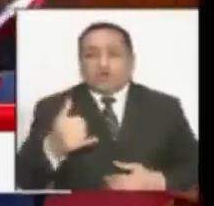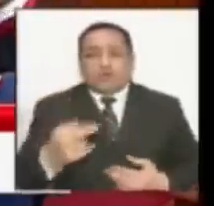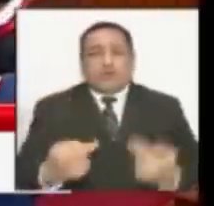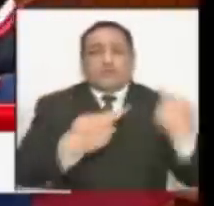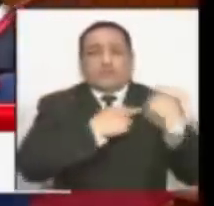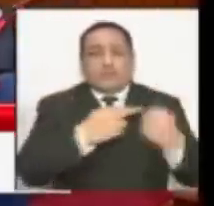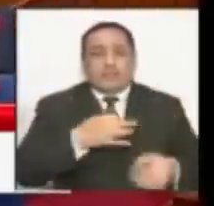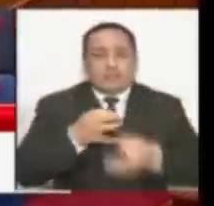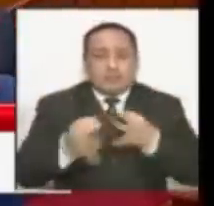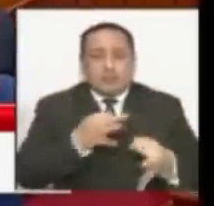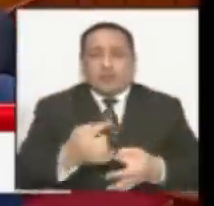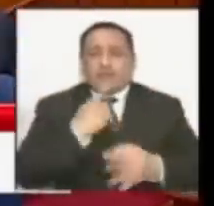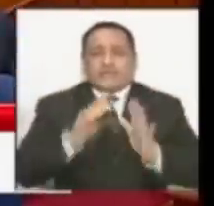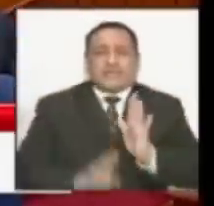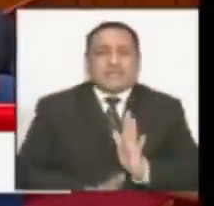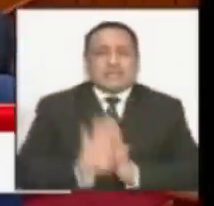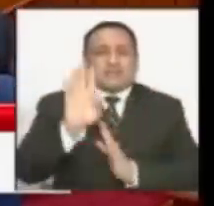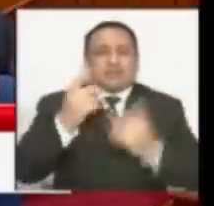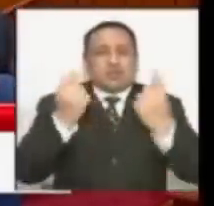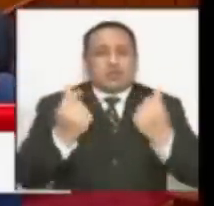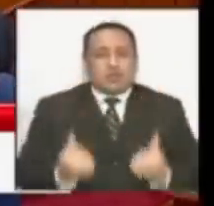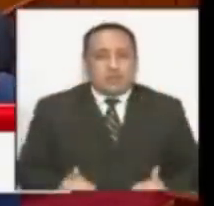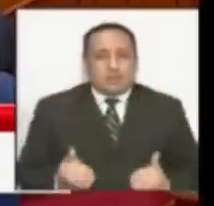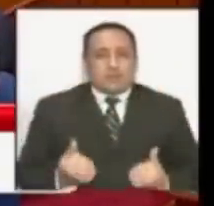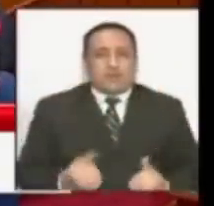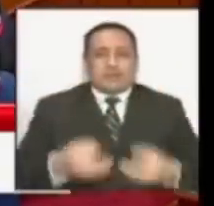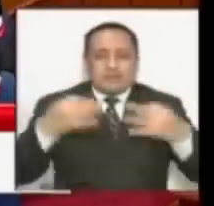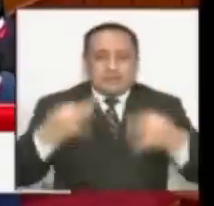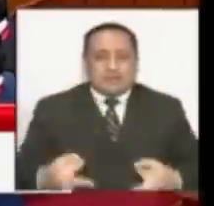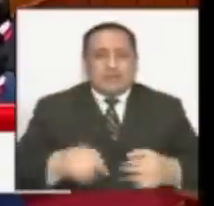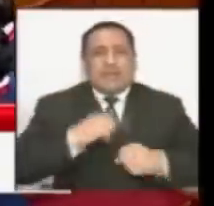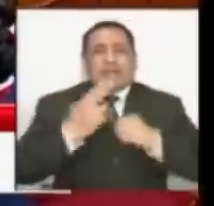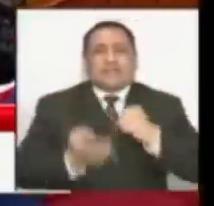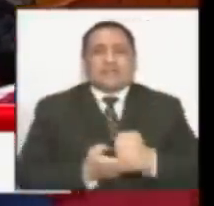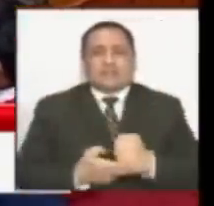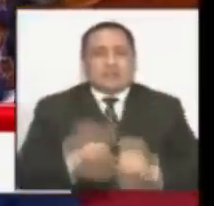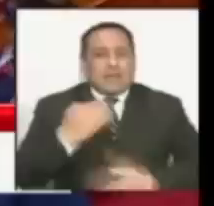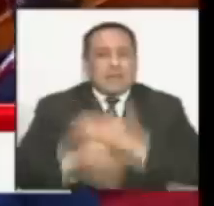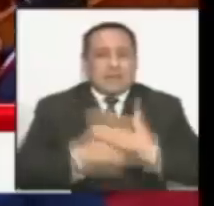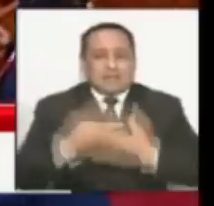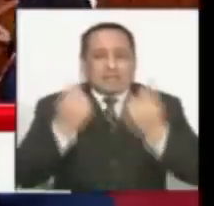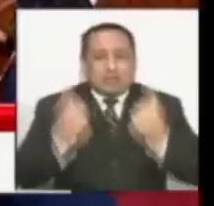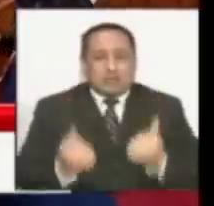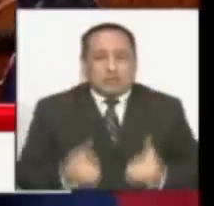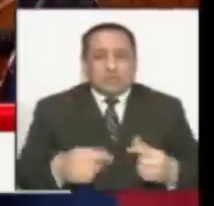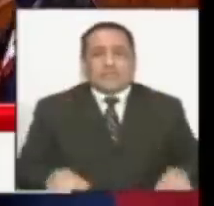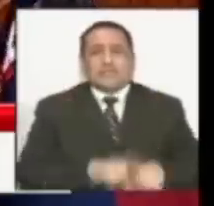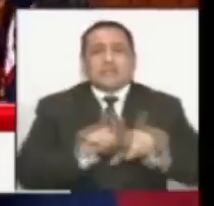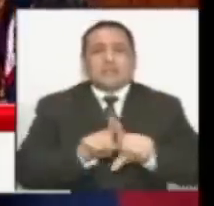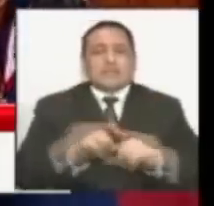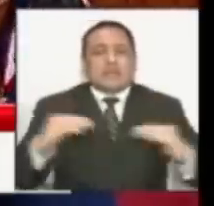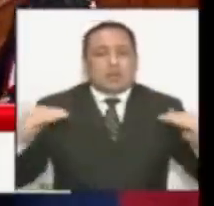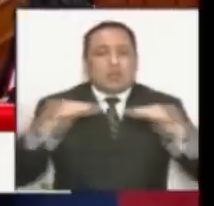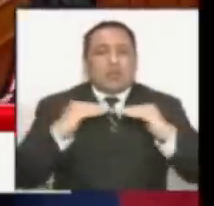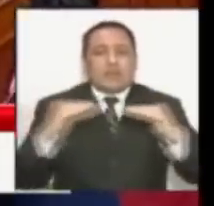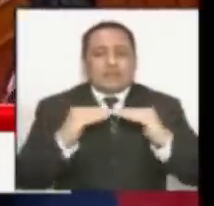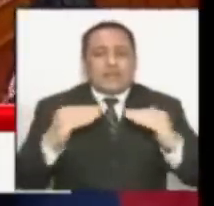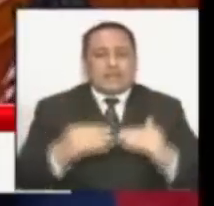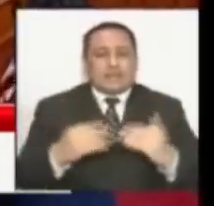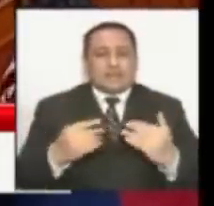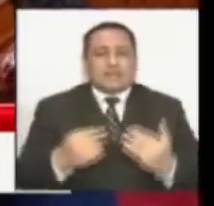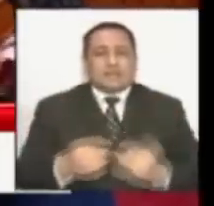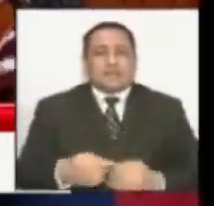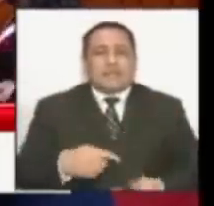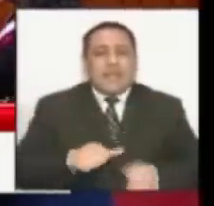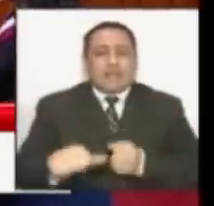cumplir la Constitución. En un momento se pronunció también con respecto a las vacunas. Ya